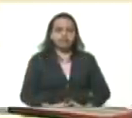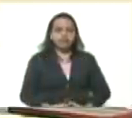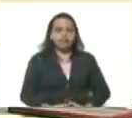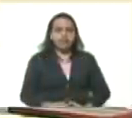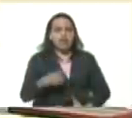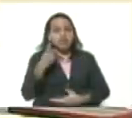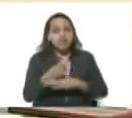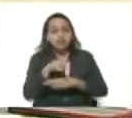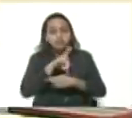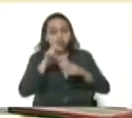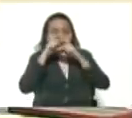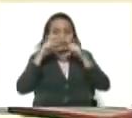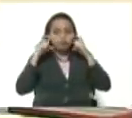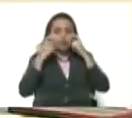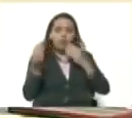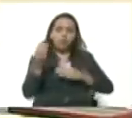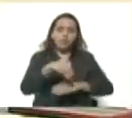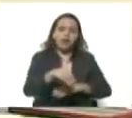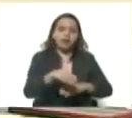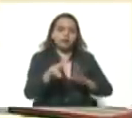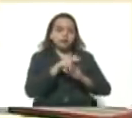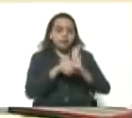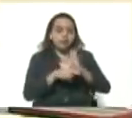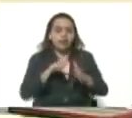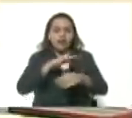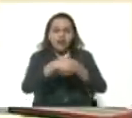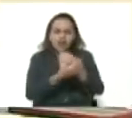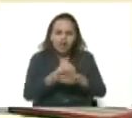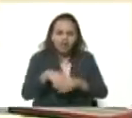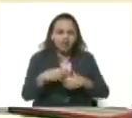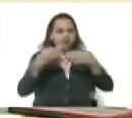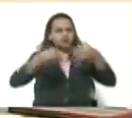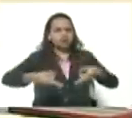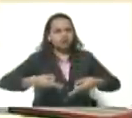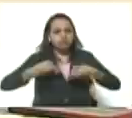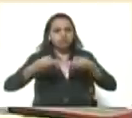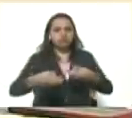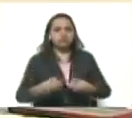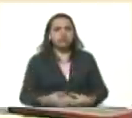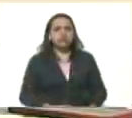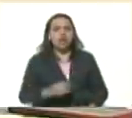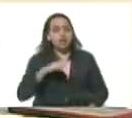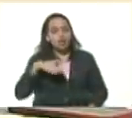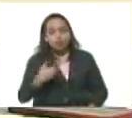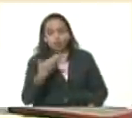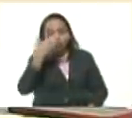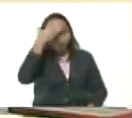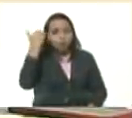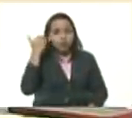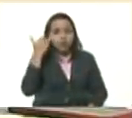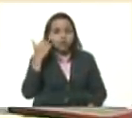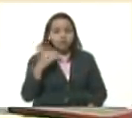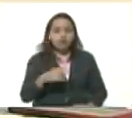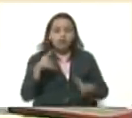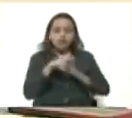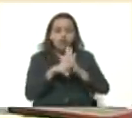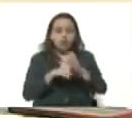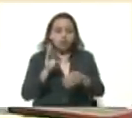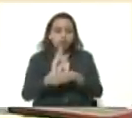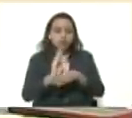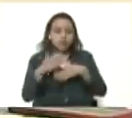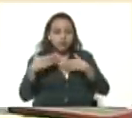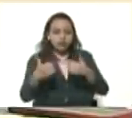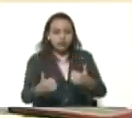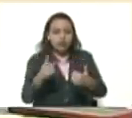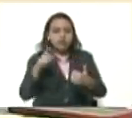de la mascarilla. Otra de las medidas es lavarse las manos frecuentemente. No podemos olvidar las medidas de prevención personal.